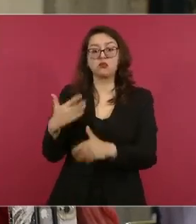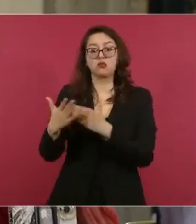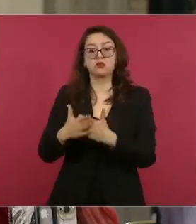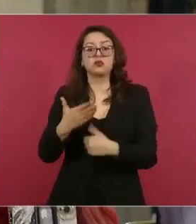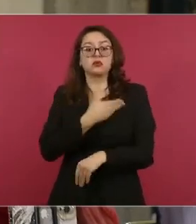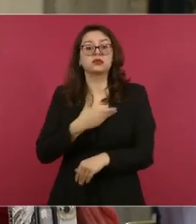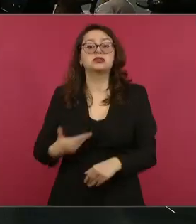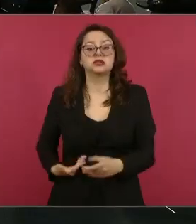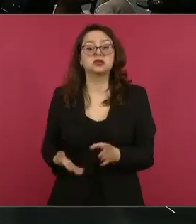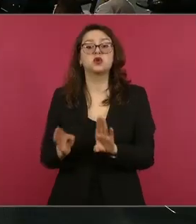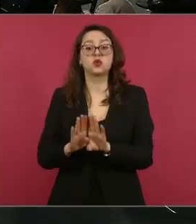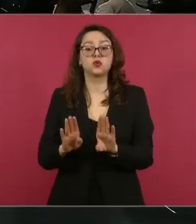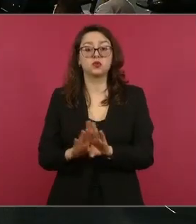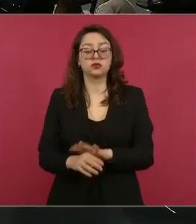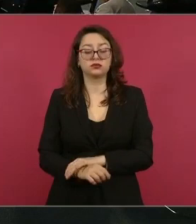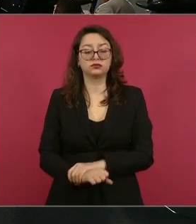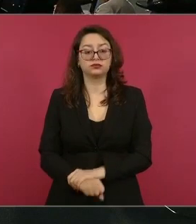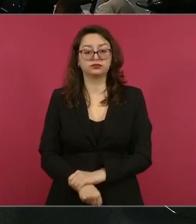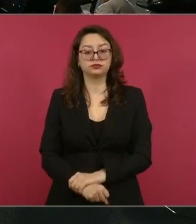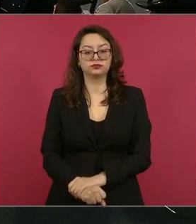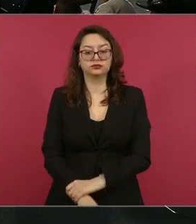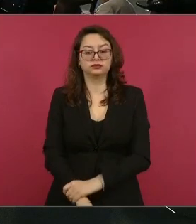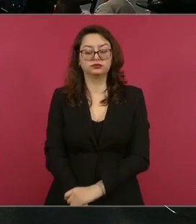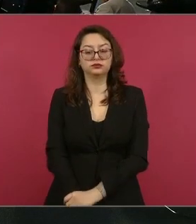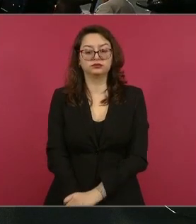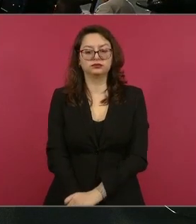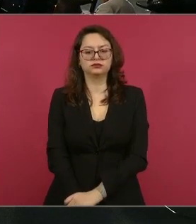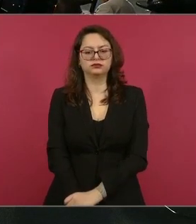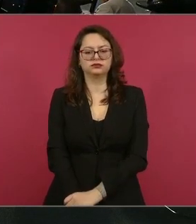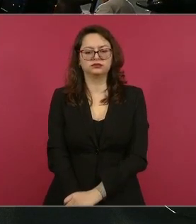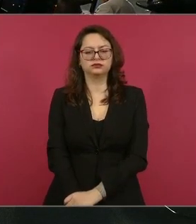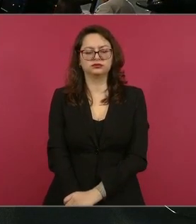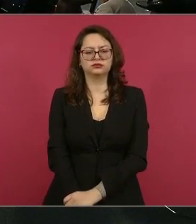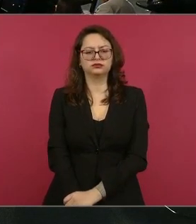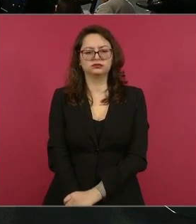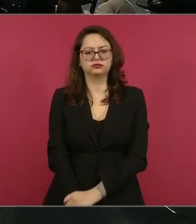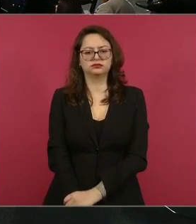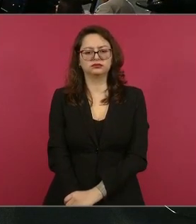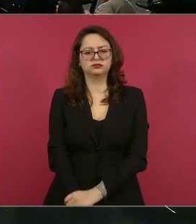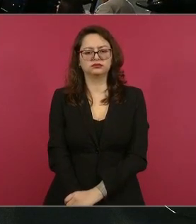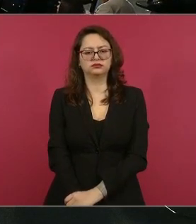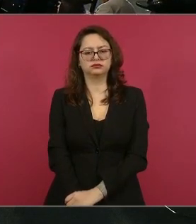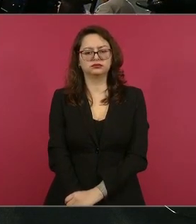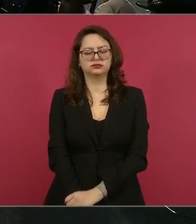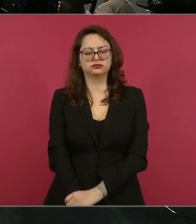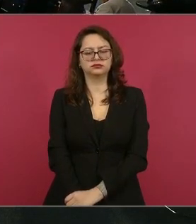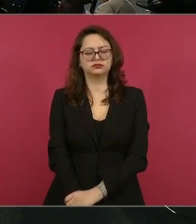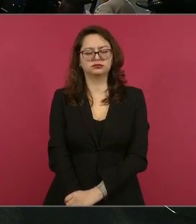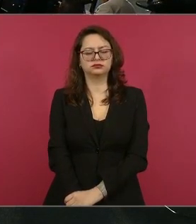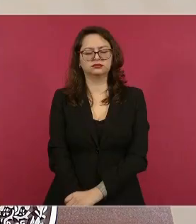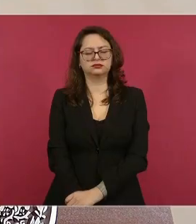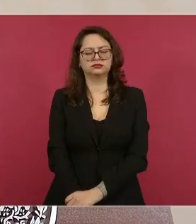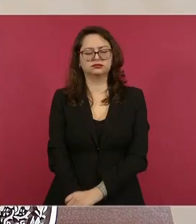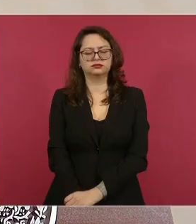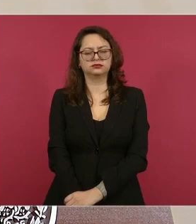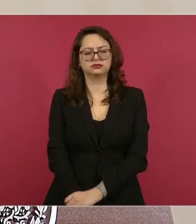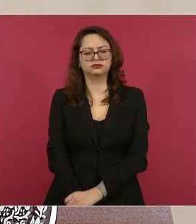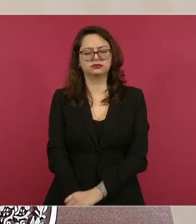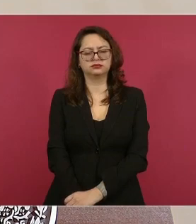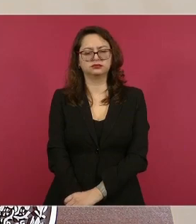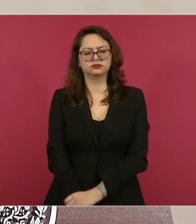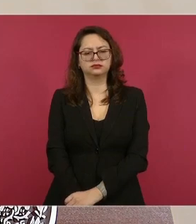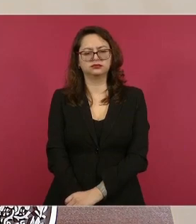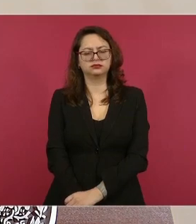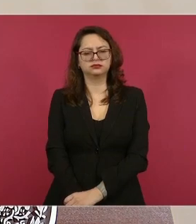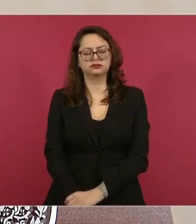electa? Pues acerca de lo último, yo pienso que se ha avanzado